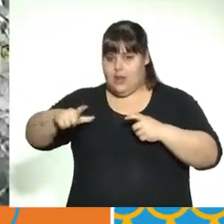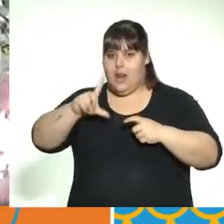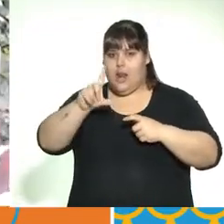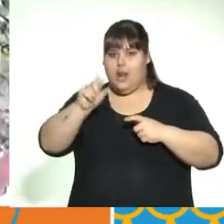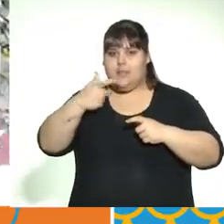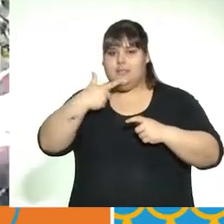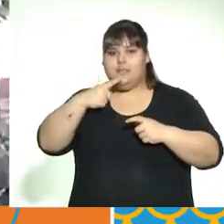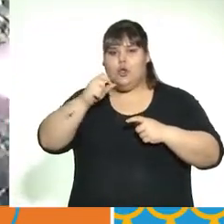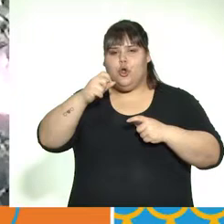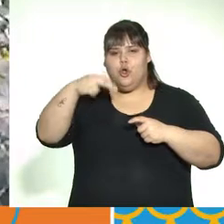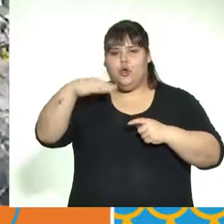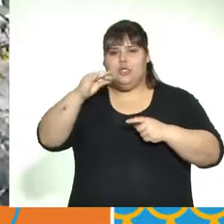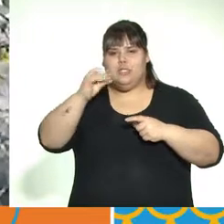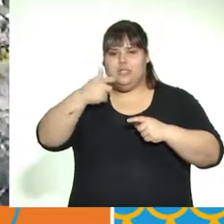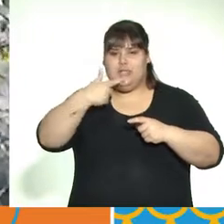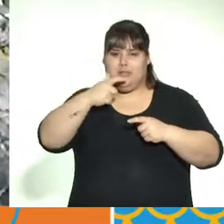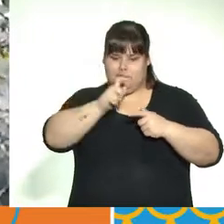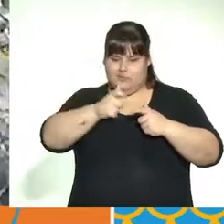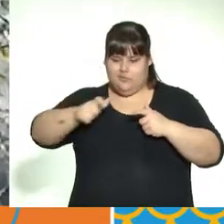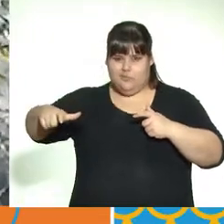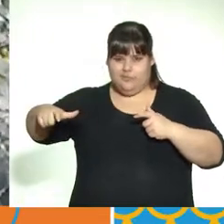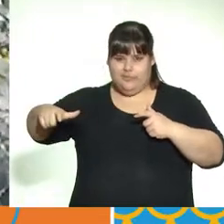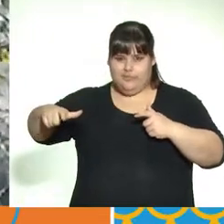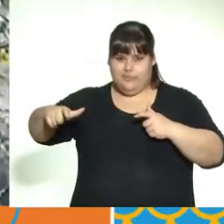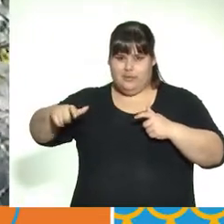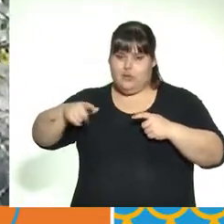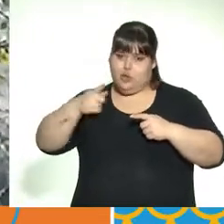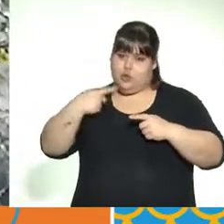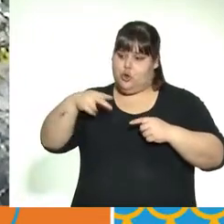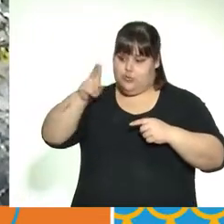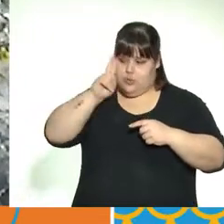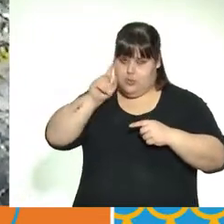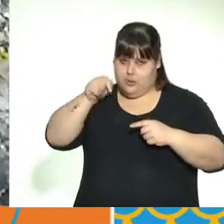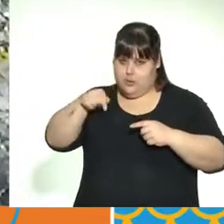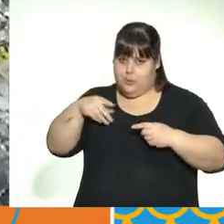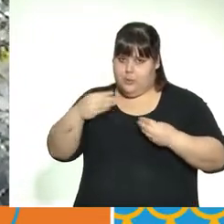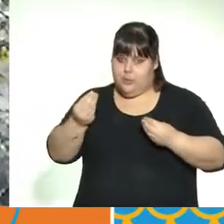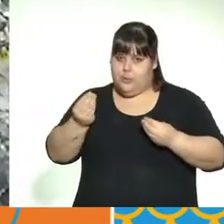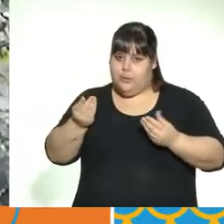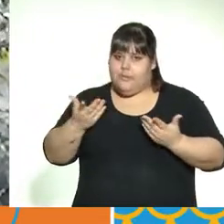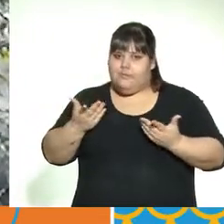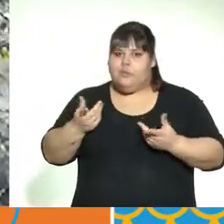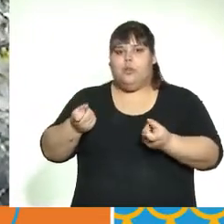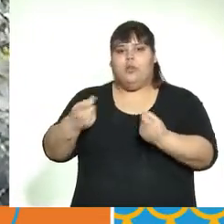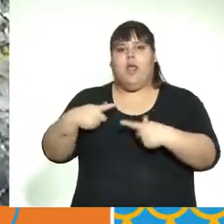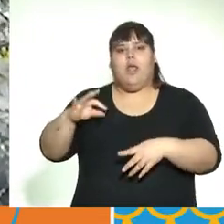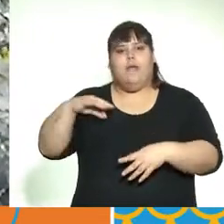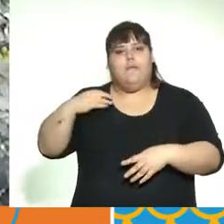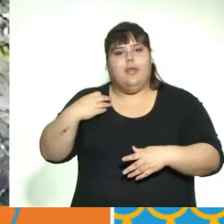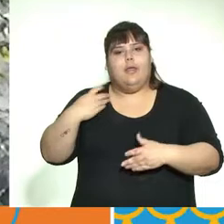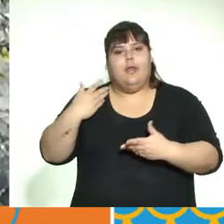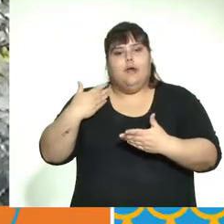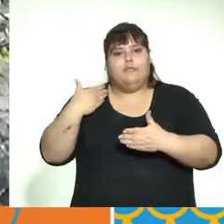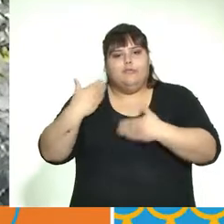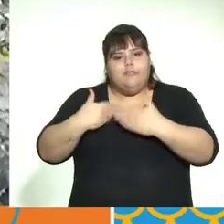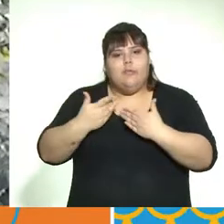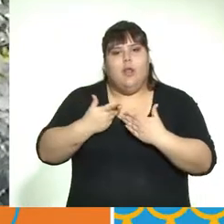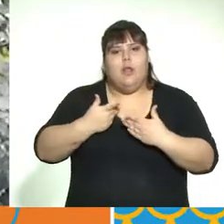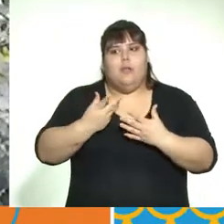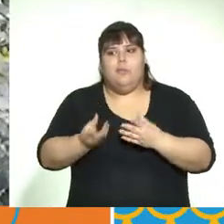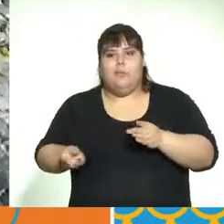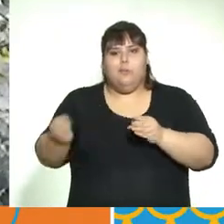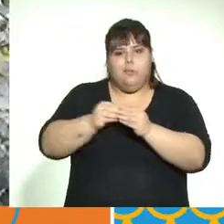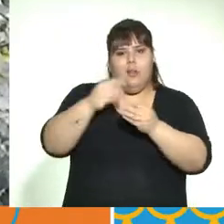el arroyo Las Conchas, que pasa por aquí, al cual también respetamos porque es el que nos da vida, el que genera